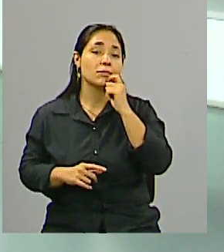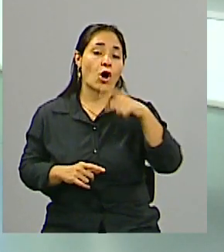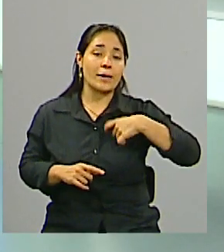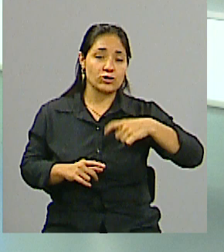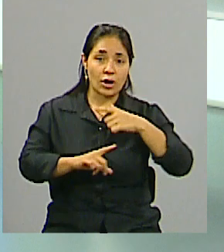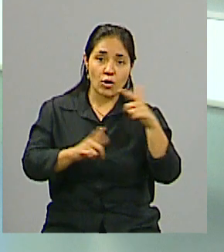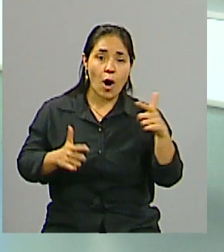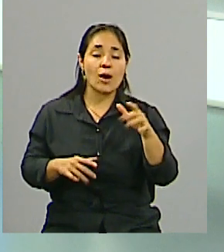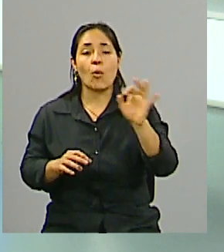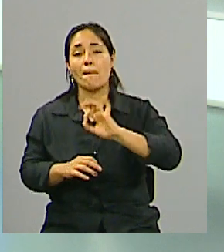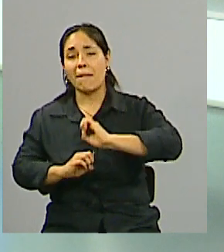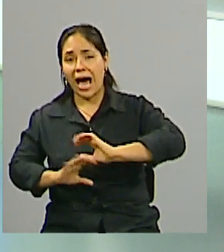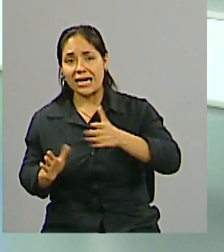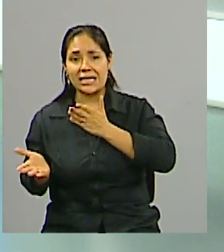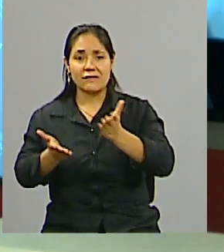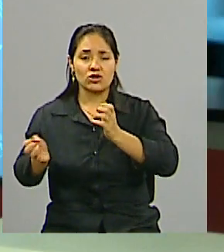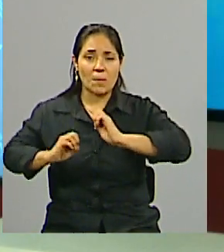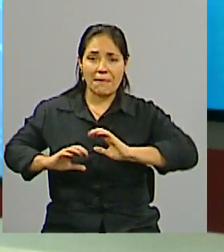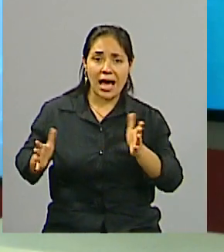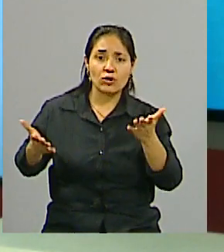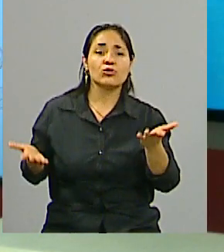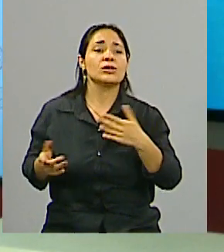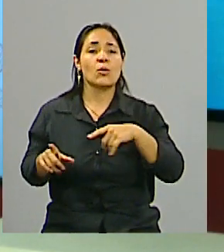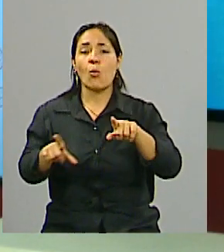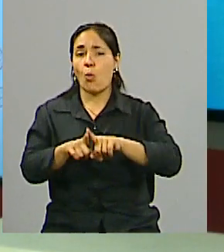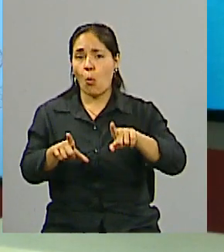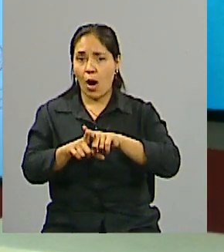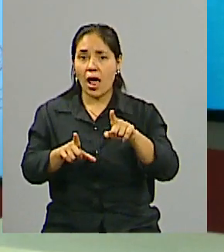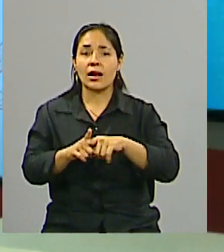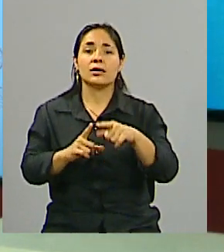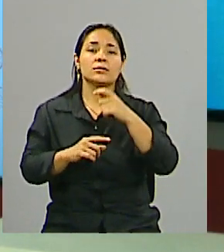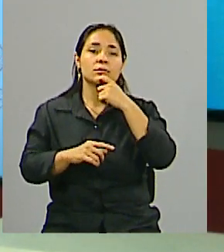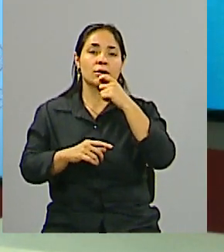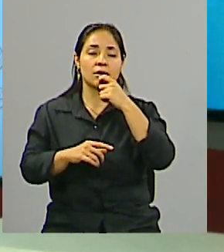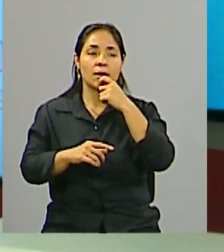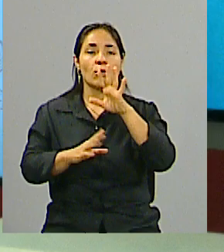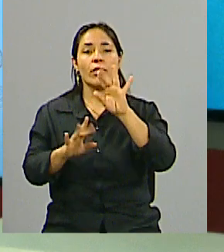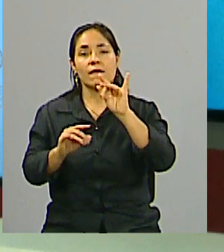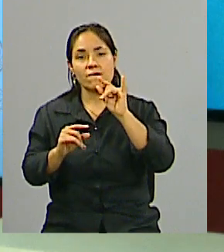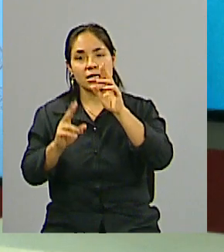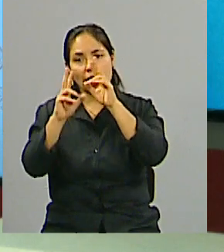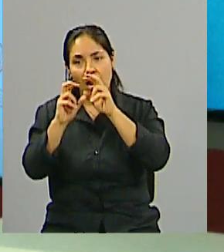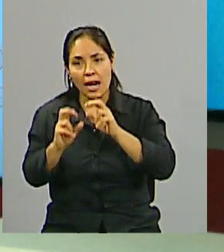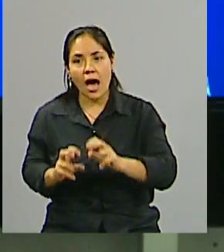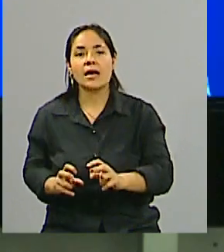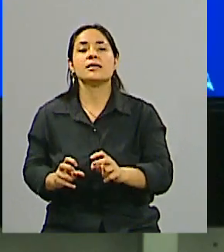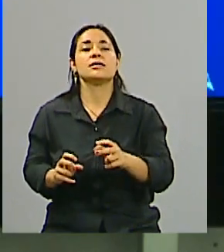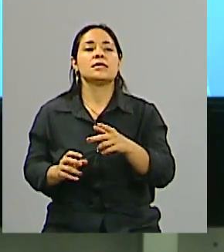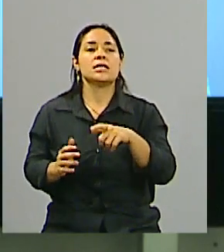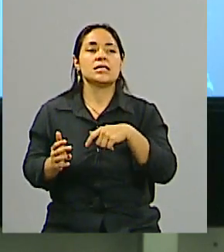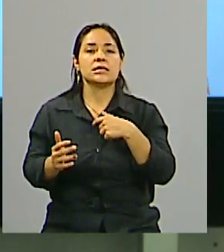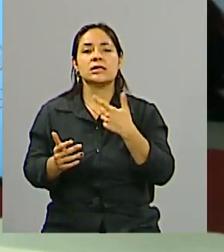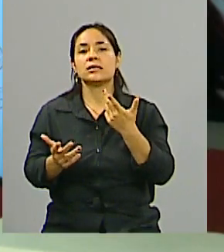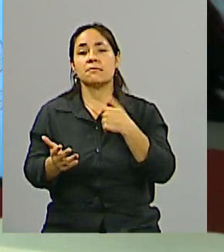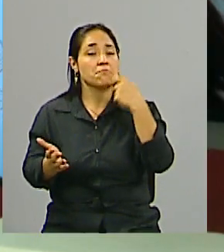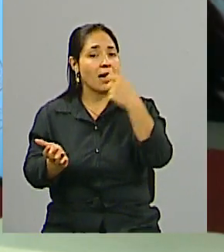es muy mala, los servicios son muy malos y algunas si tienen que hacer de pronto un estudio más complicado tienen que pagar, o sea que